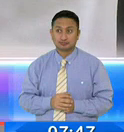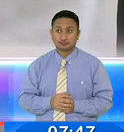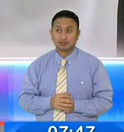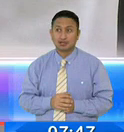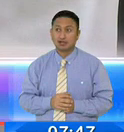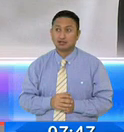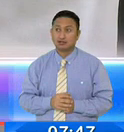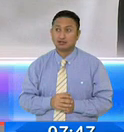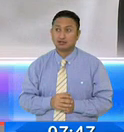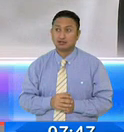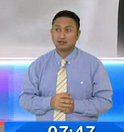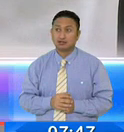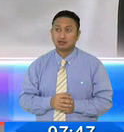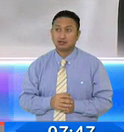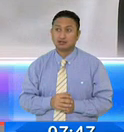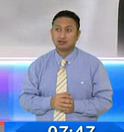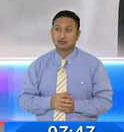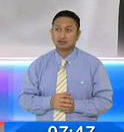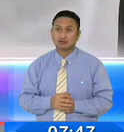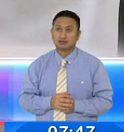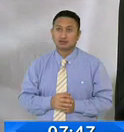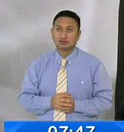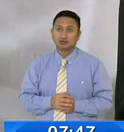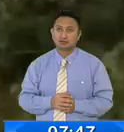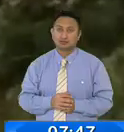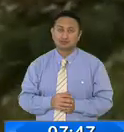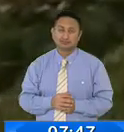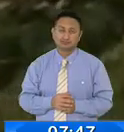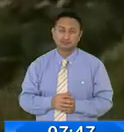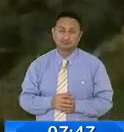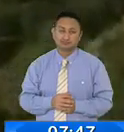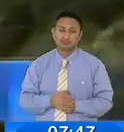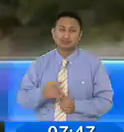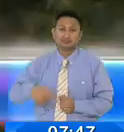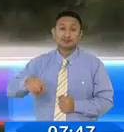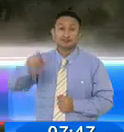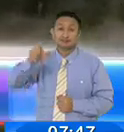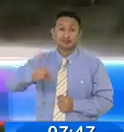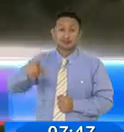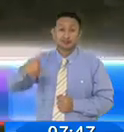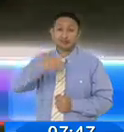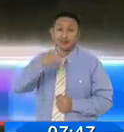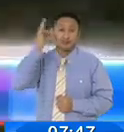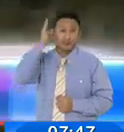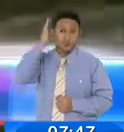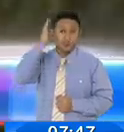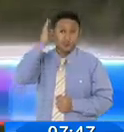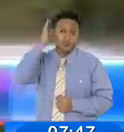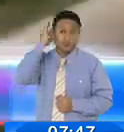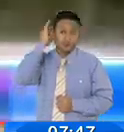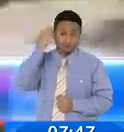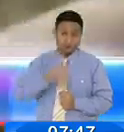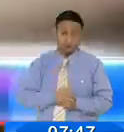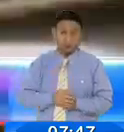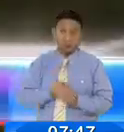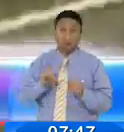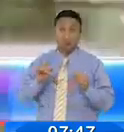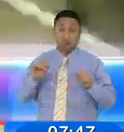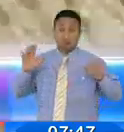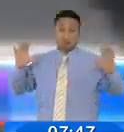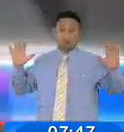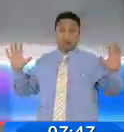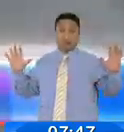mérito. Muchísimas gracias, señores, por este trabajo. Los uniformados, quienes rescataron a la mujer momentos después de que ésta se soltara de la